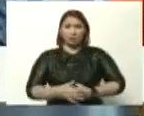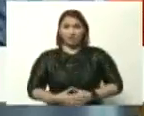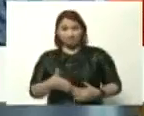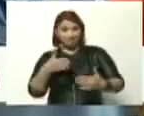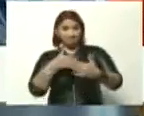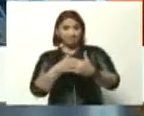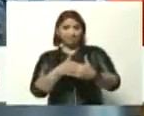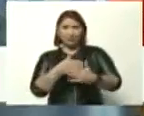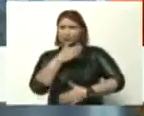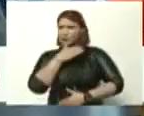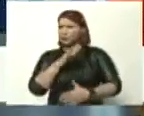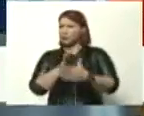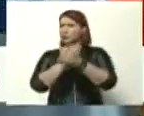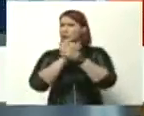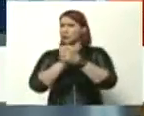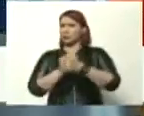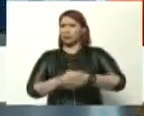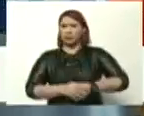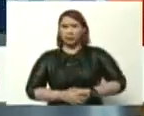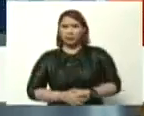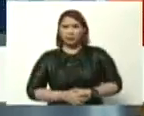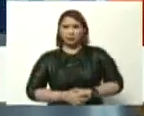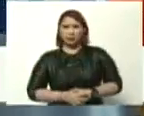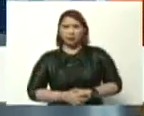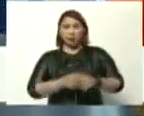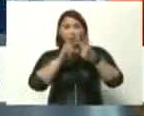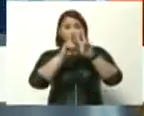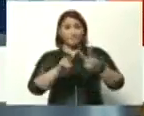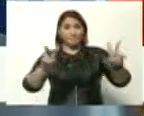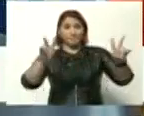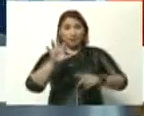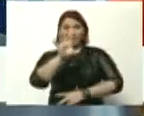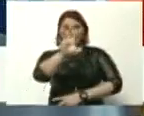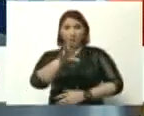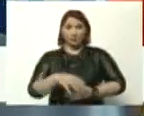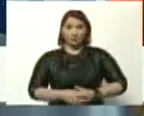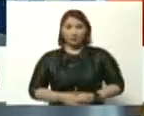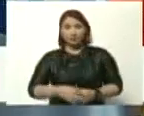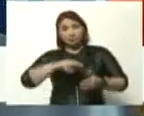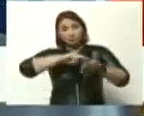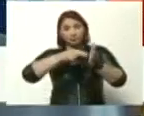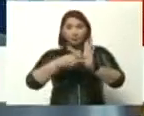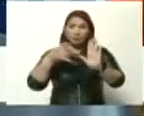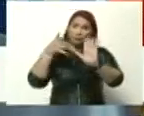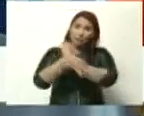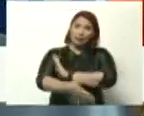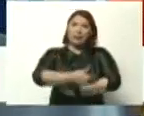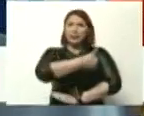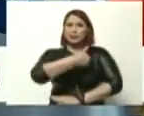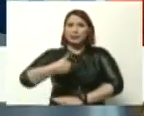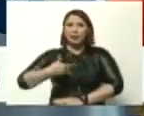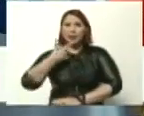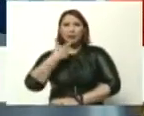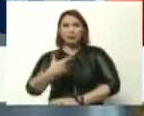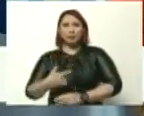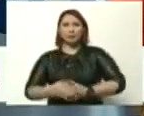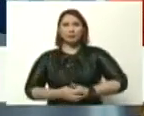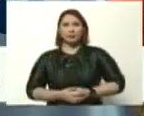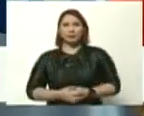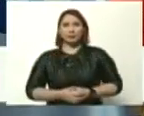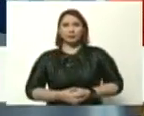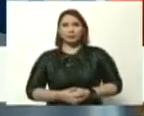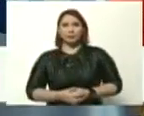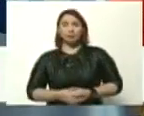los enemigos, pues, de la paz republicana. En este sentido, quiero destacar